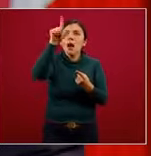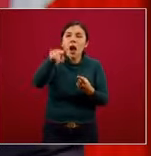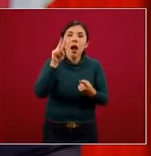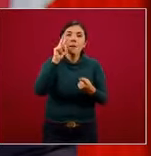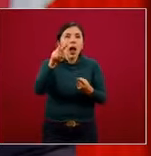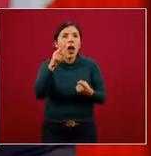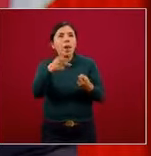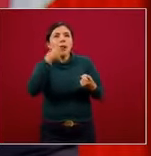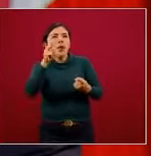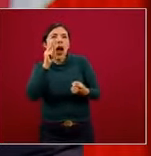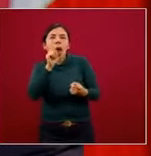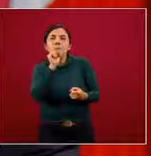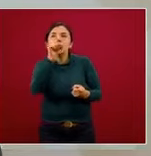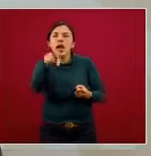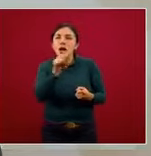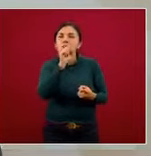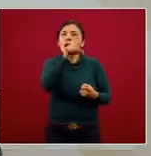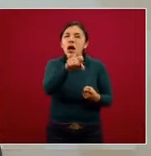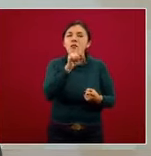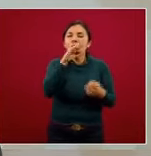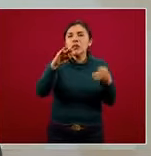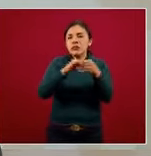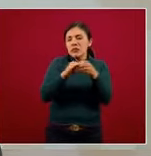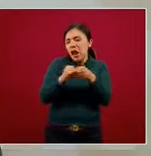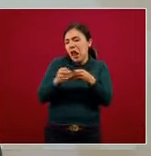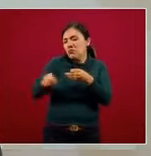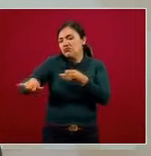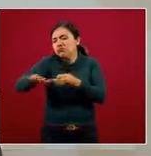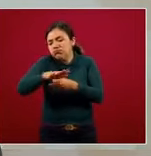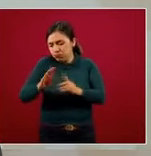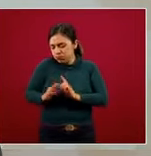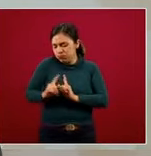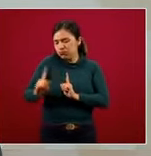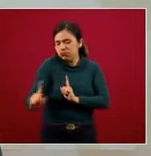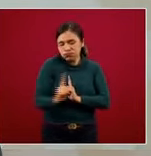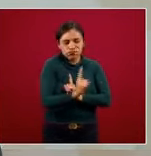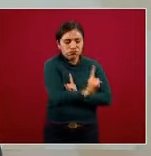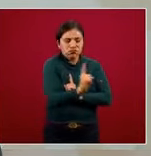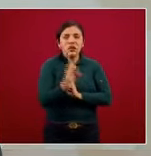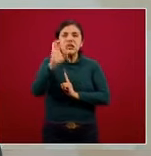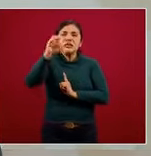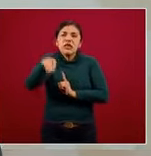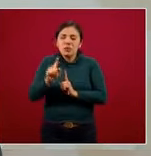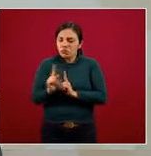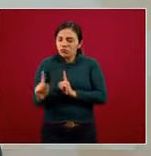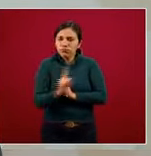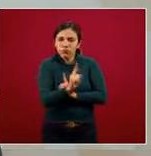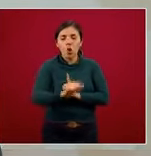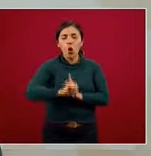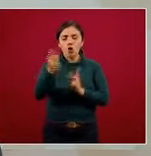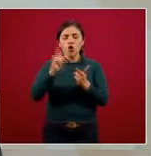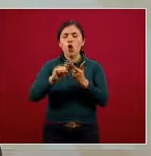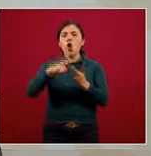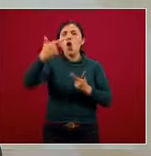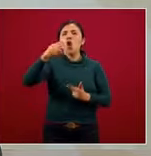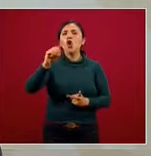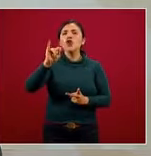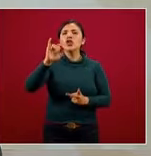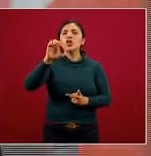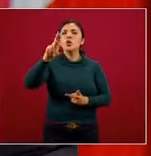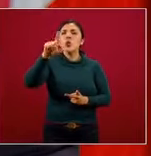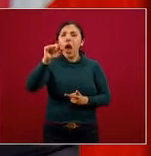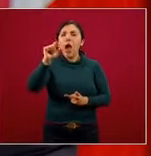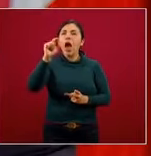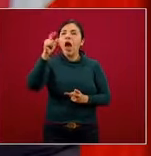humano y se proyectan a pocos metros de distancia, o pocos centímetros. De hecho, hay gotículas que son un poco